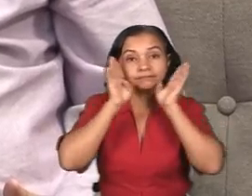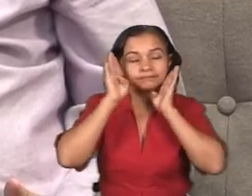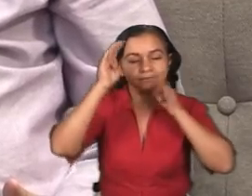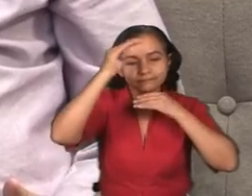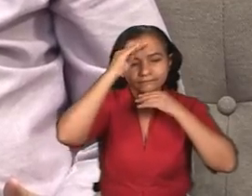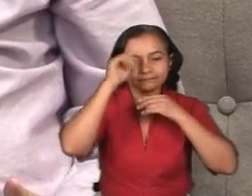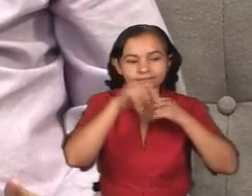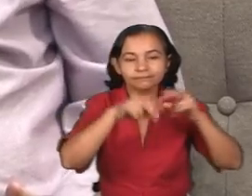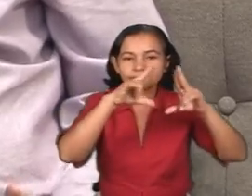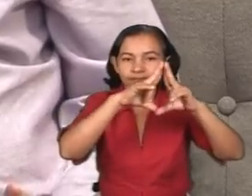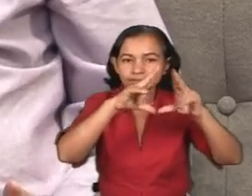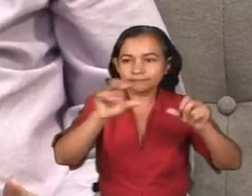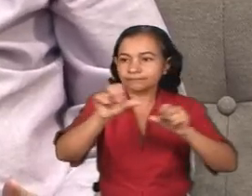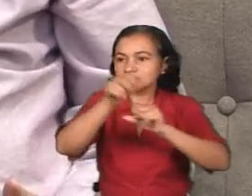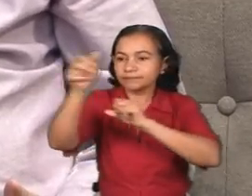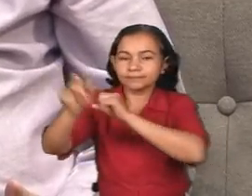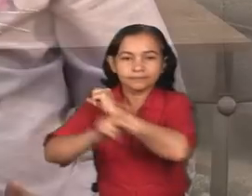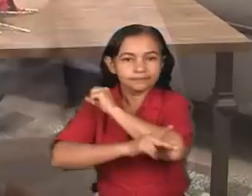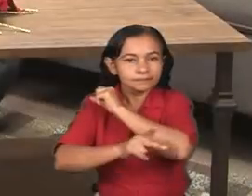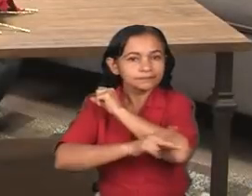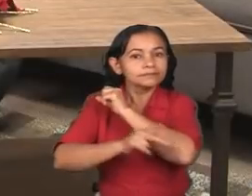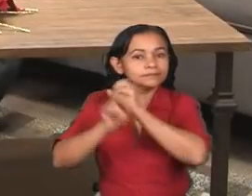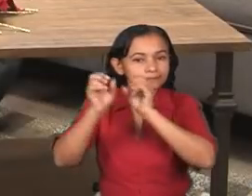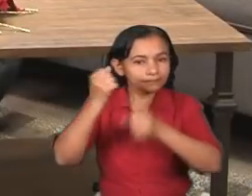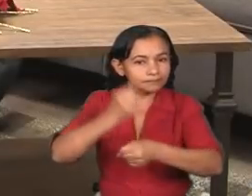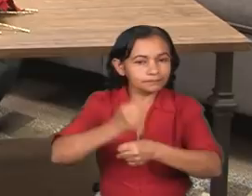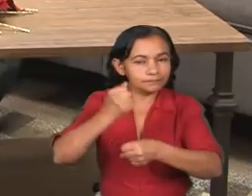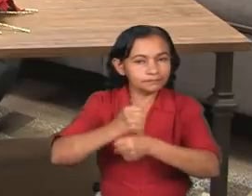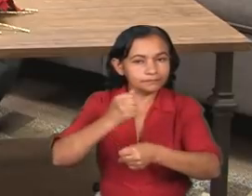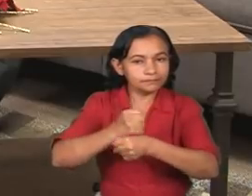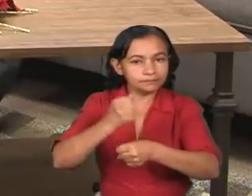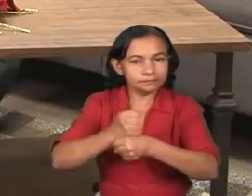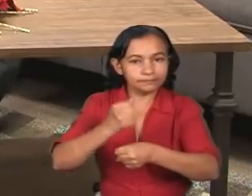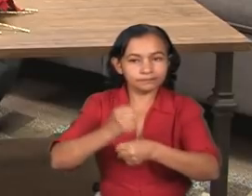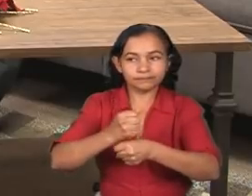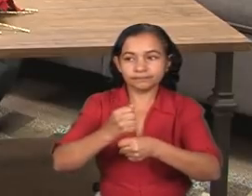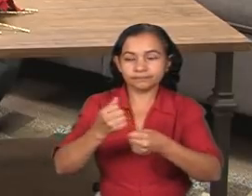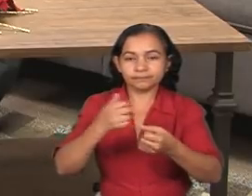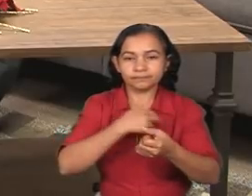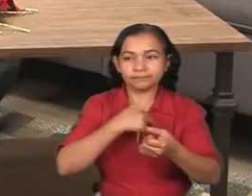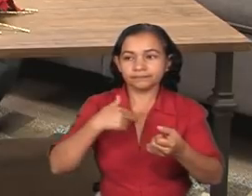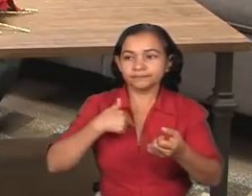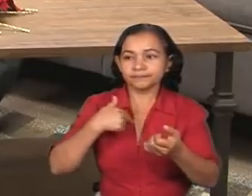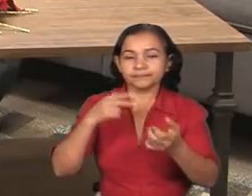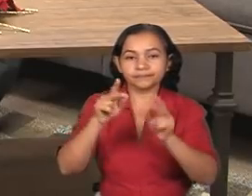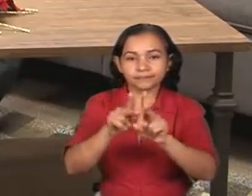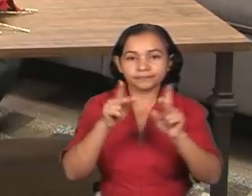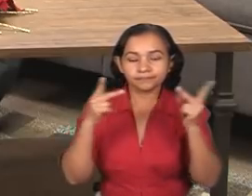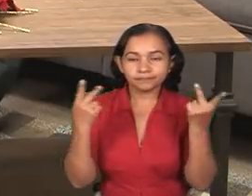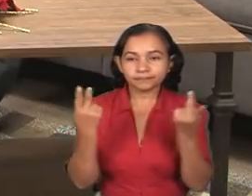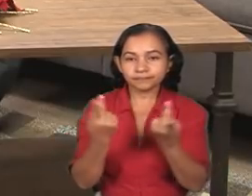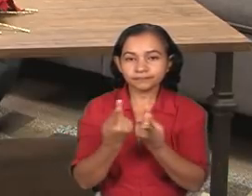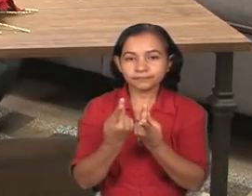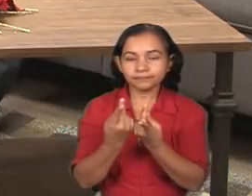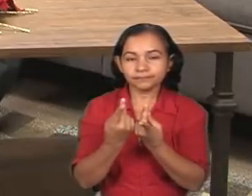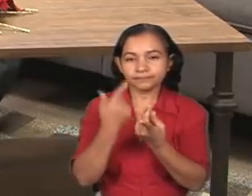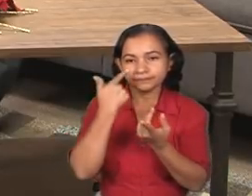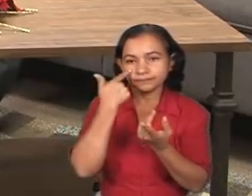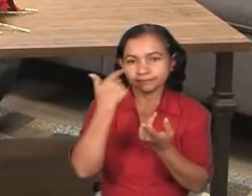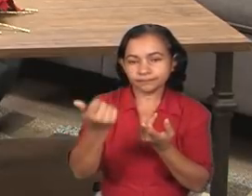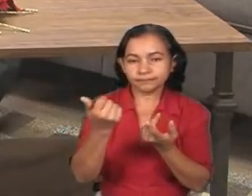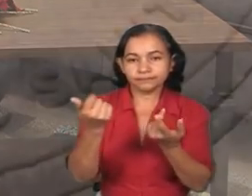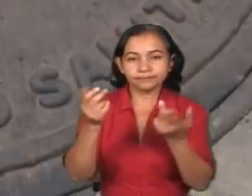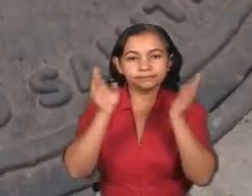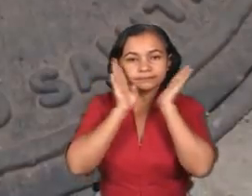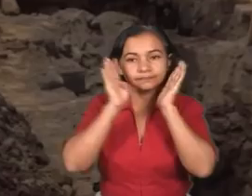otros países y de países extranjeros, ¿verdad? Por lo tanto, es también que el pueblo conozca también que estas empresas mismas